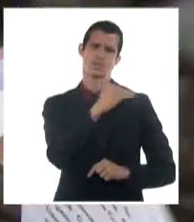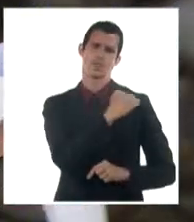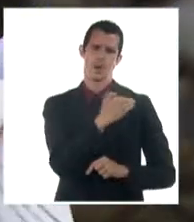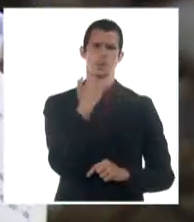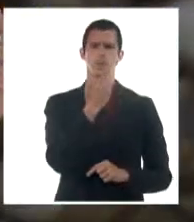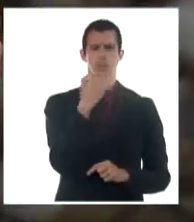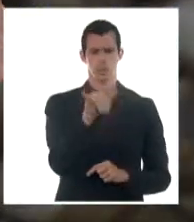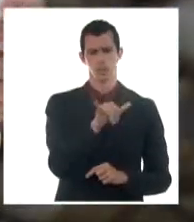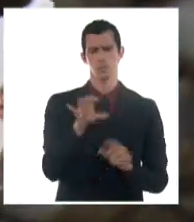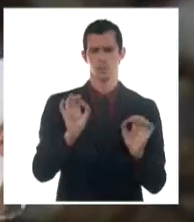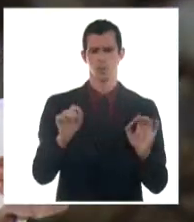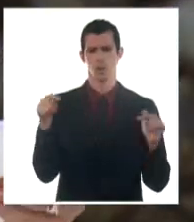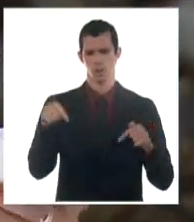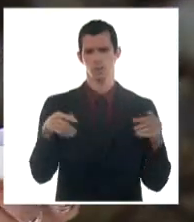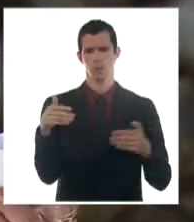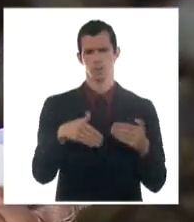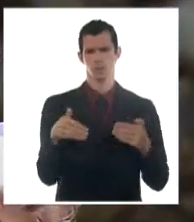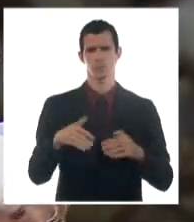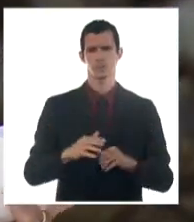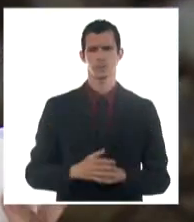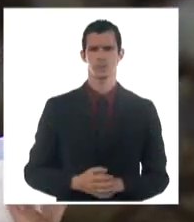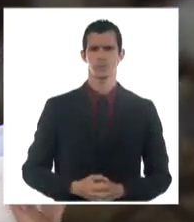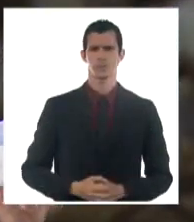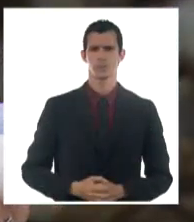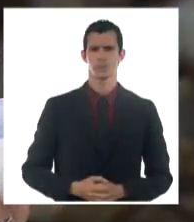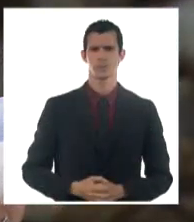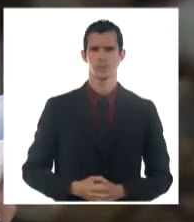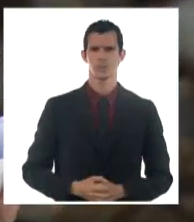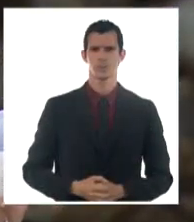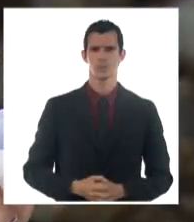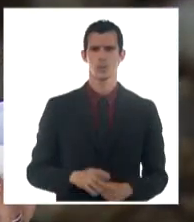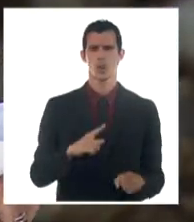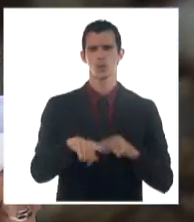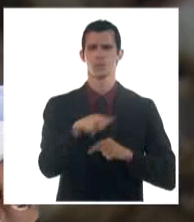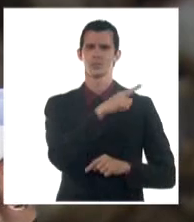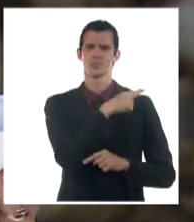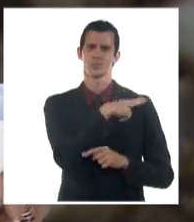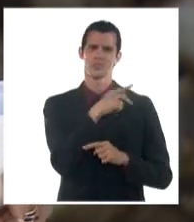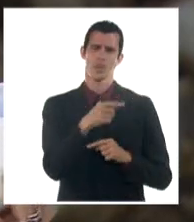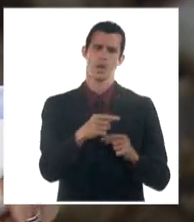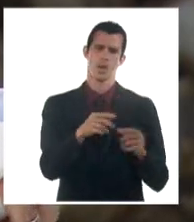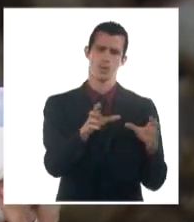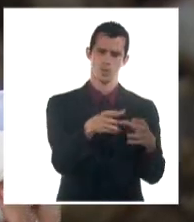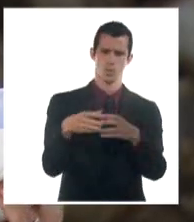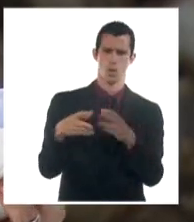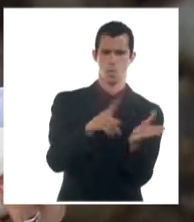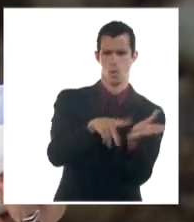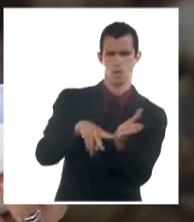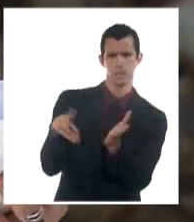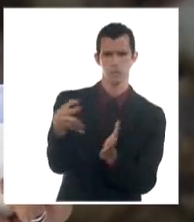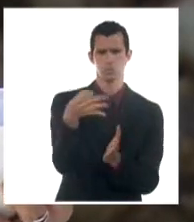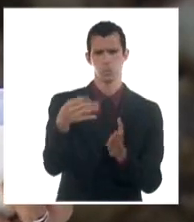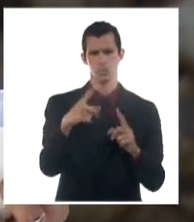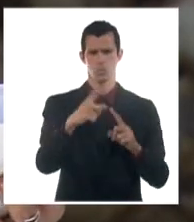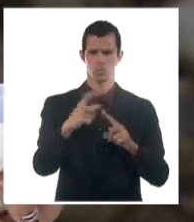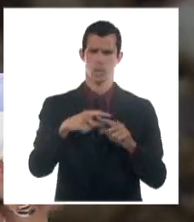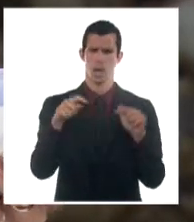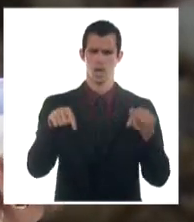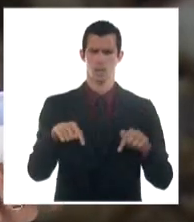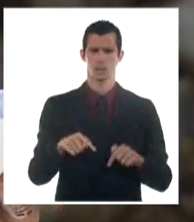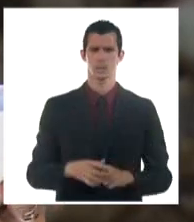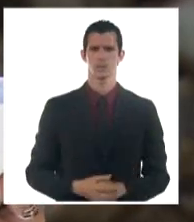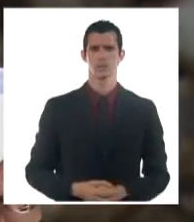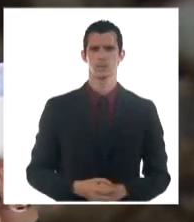del Interior, dirigentes sindicales e invitados que nos acompañan, estimadas trabajadoras y trabajadores que